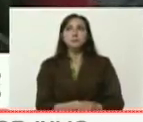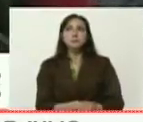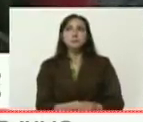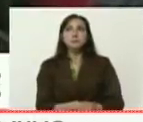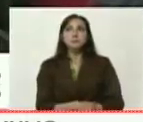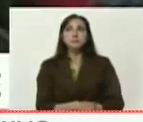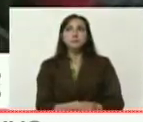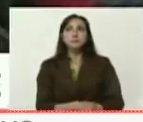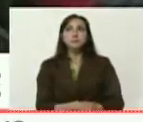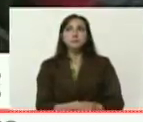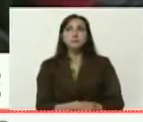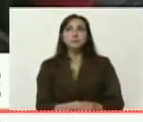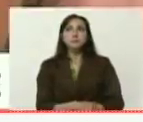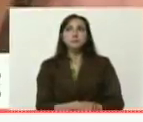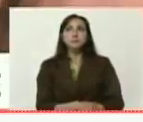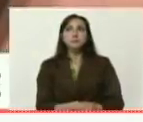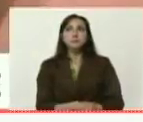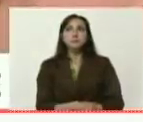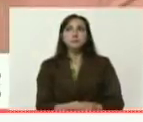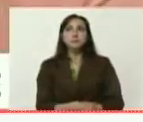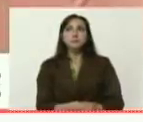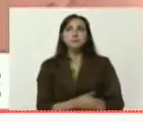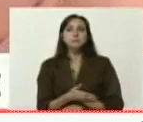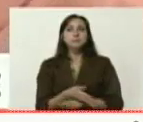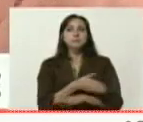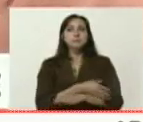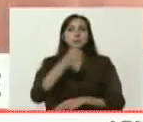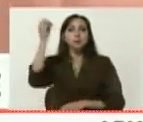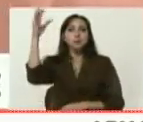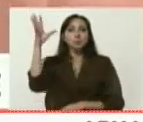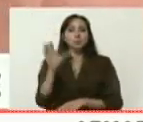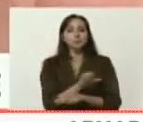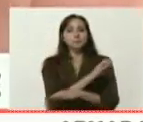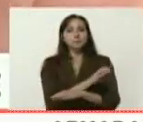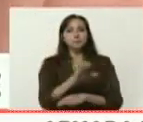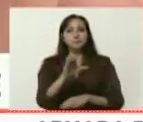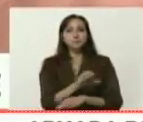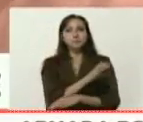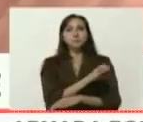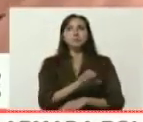de antesala del sol, que hace